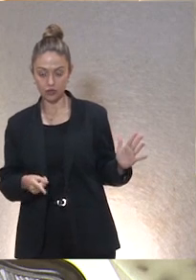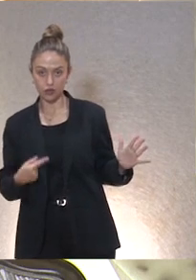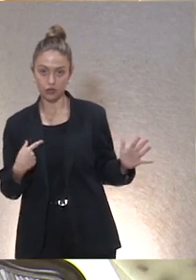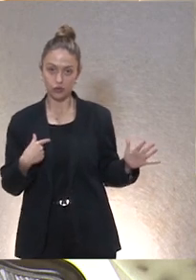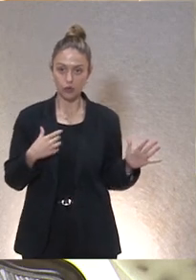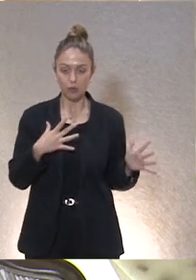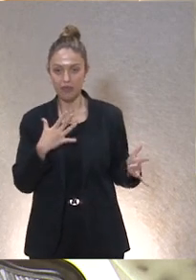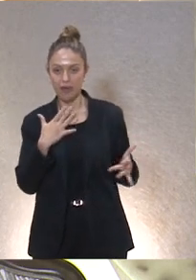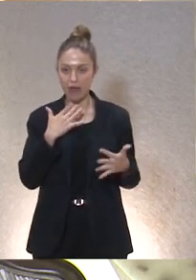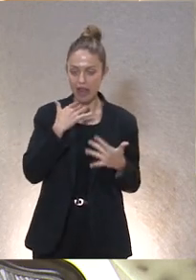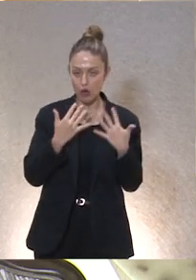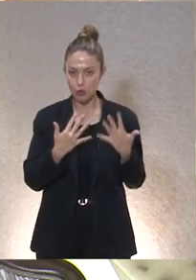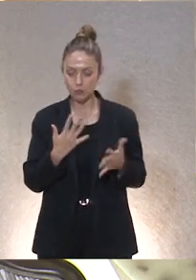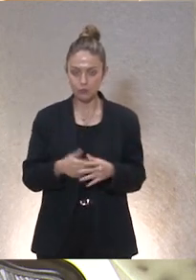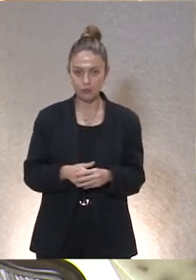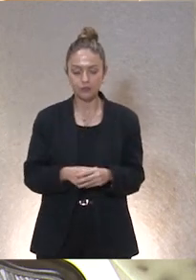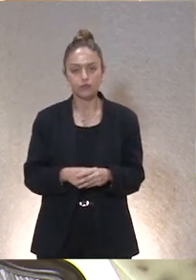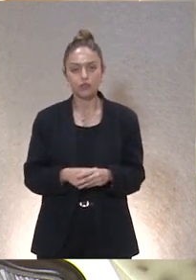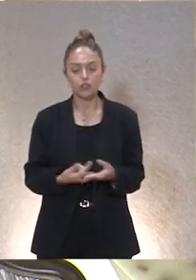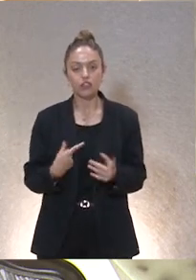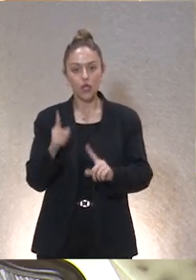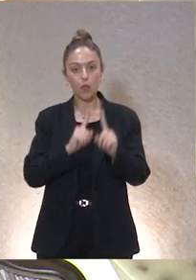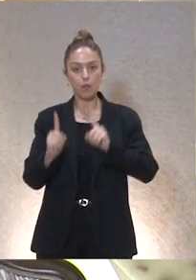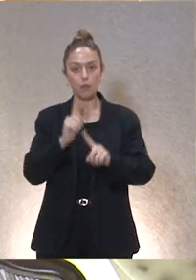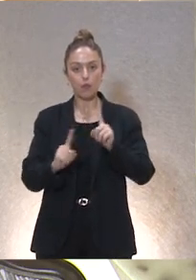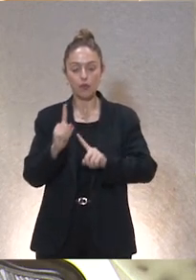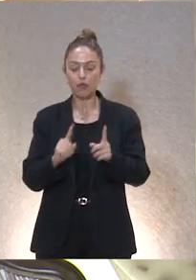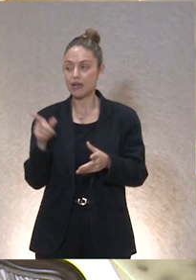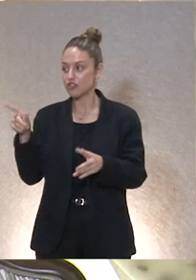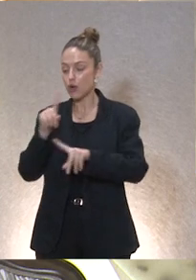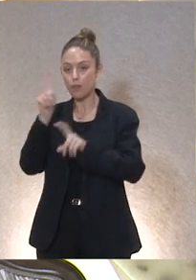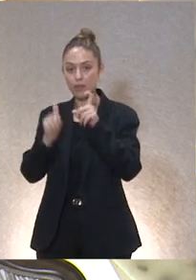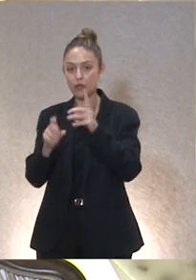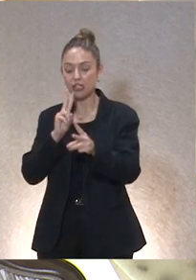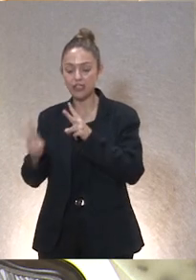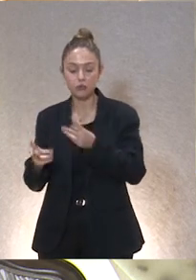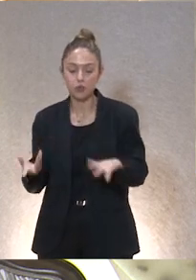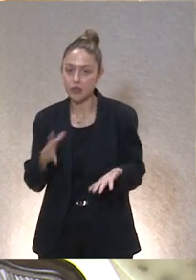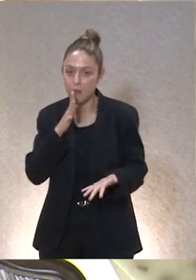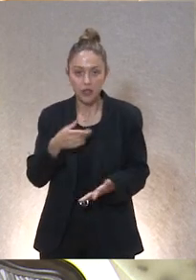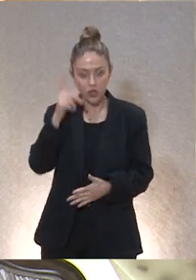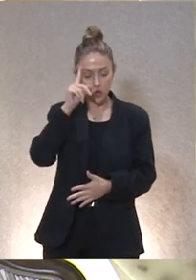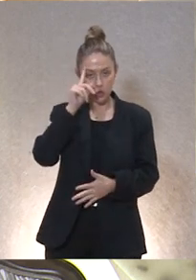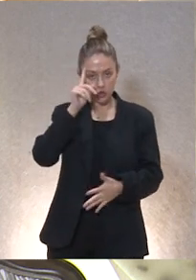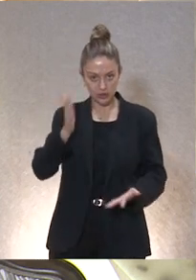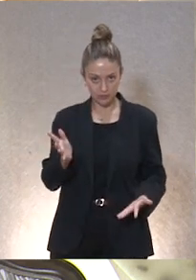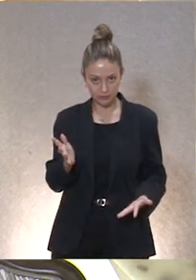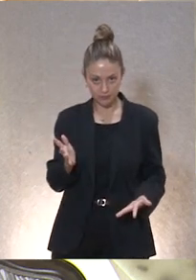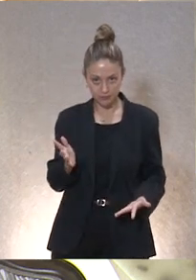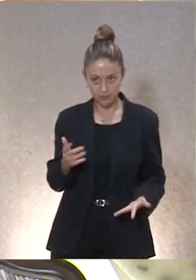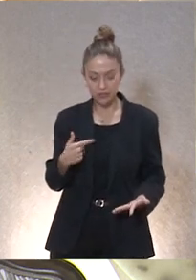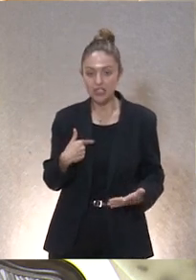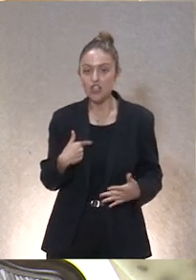da gusto Entonces tenemos un problema no no puedo responder a tu pregunta No lo sé y solo te digo que